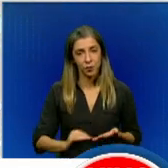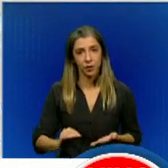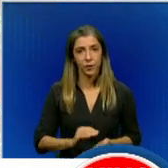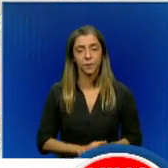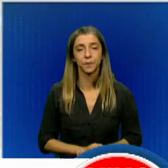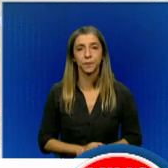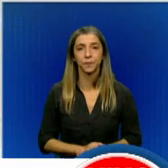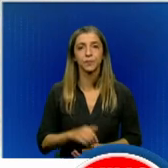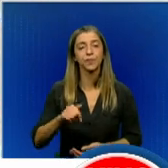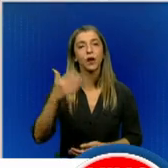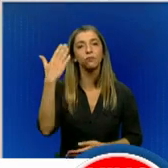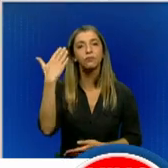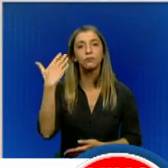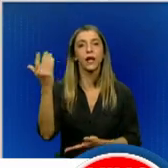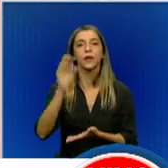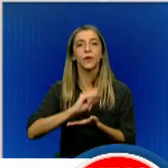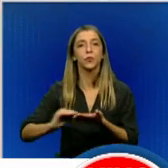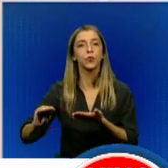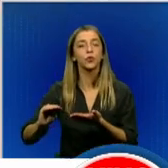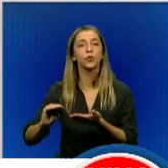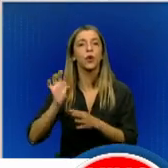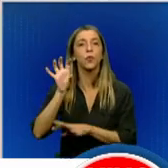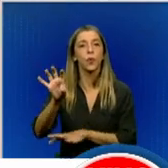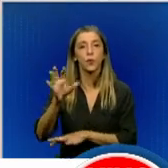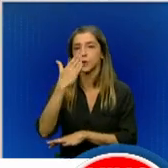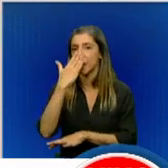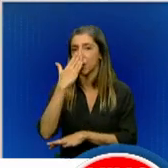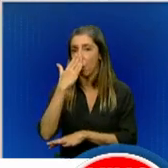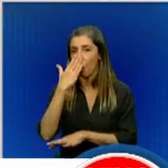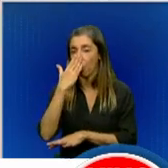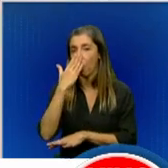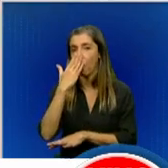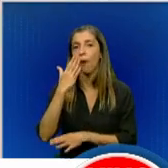tiene una palabra al diputado por la provincia de córdoba eduardo fernández